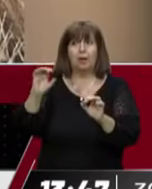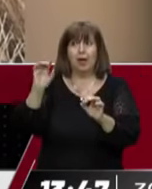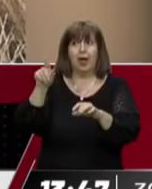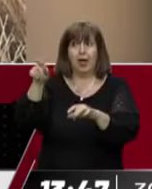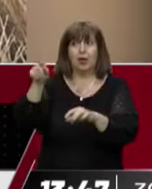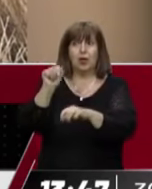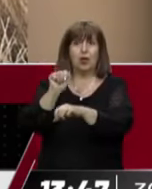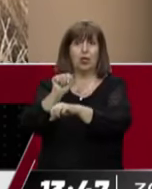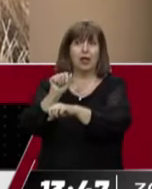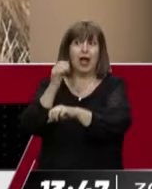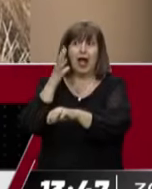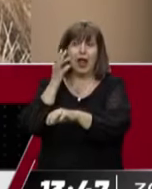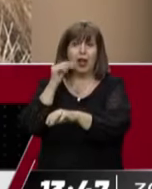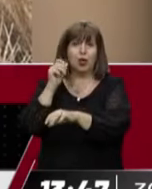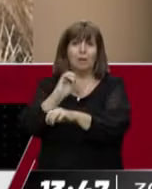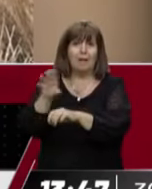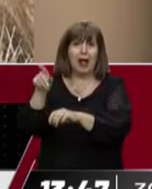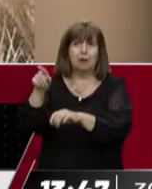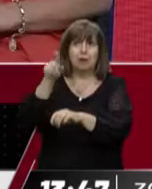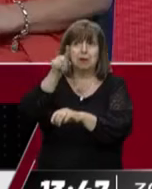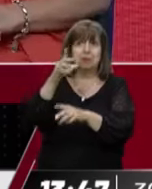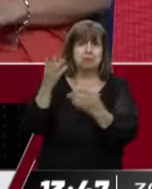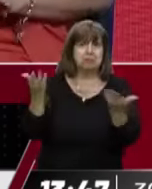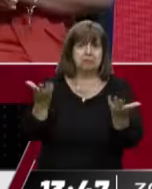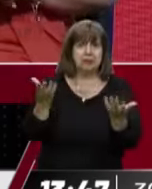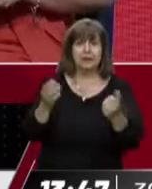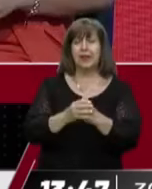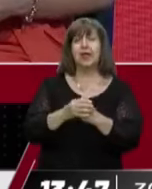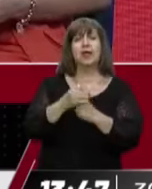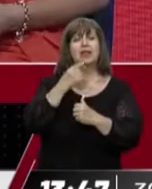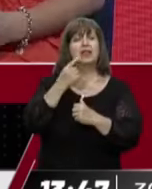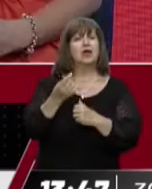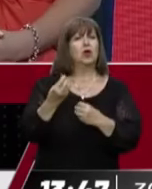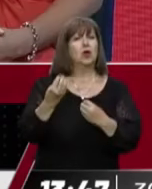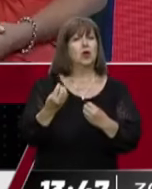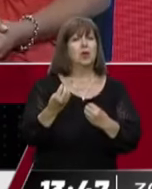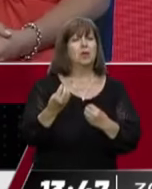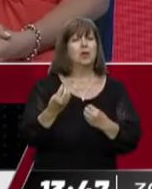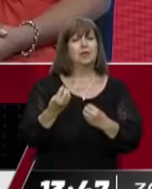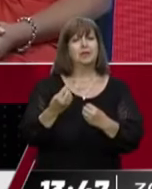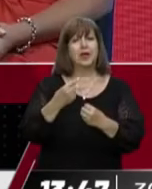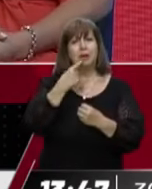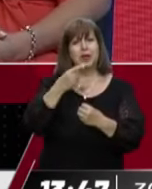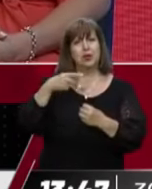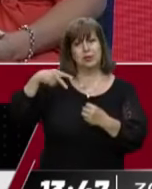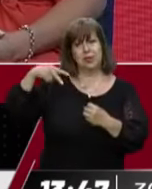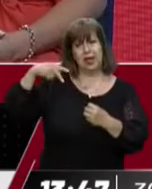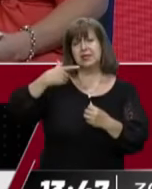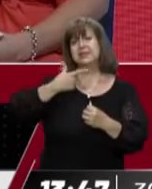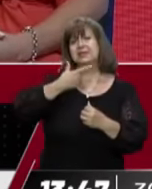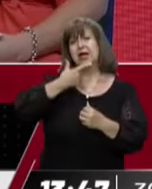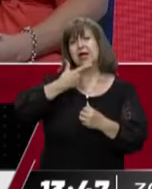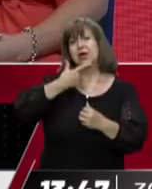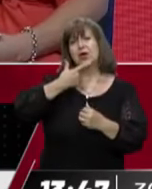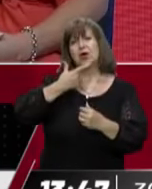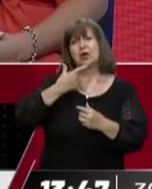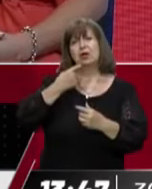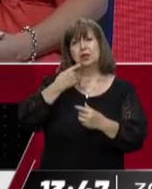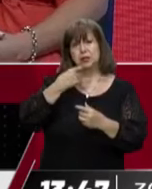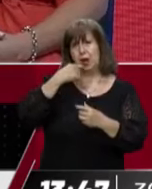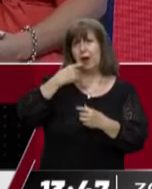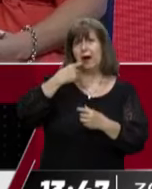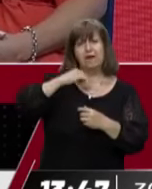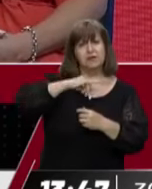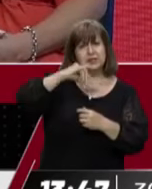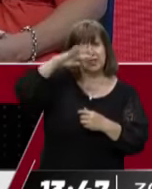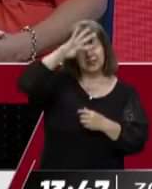una eternidad ya. En algún momento iba a interceder el Papa, también hay un abogado reconocido a nivel nacional, con distintos